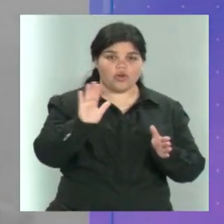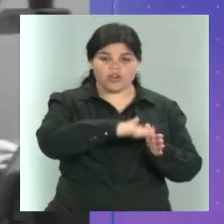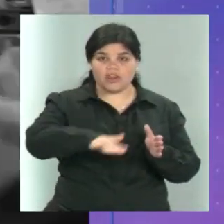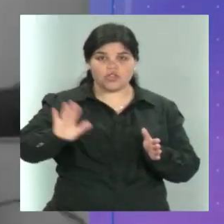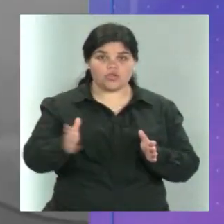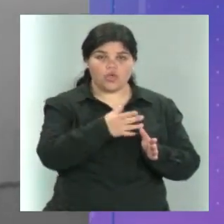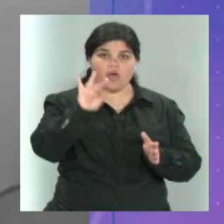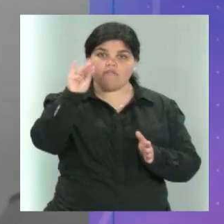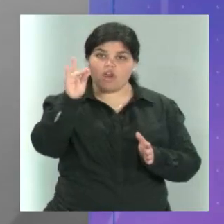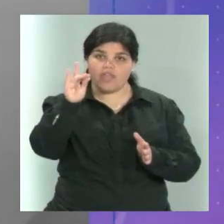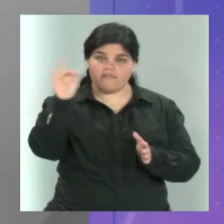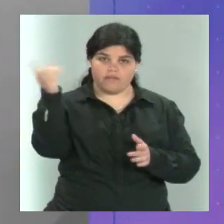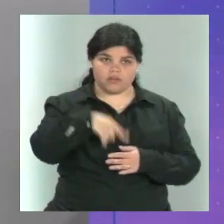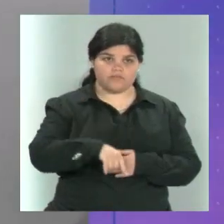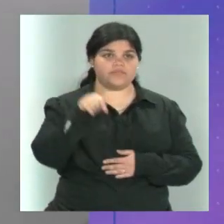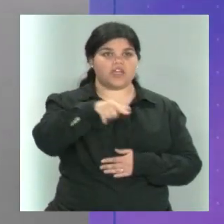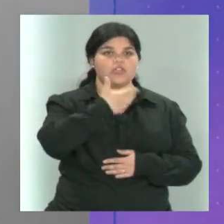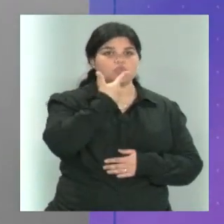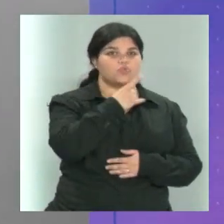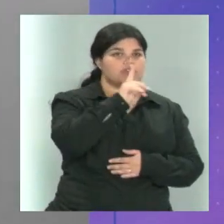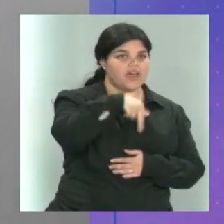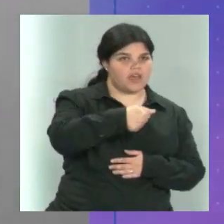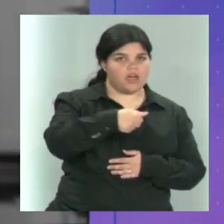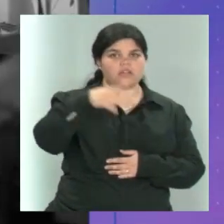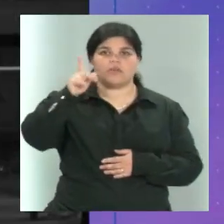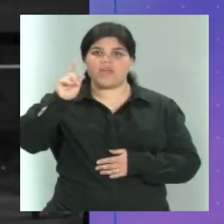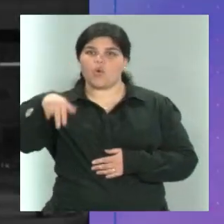Susana. Y acá trabaja Juan, su marido.